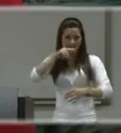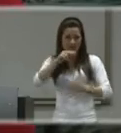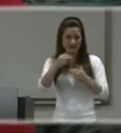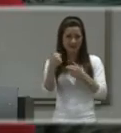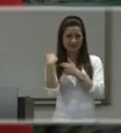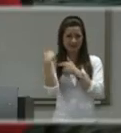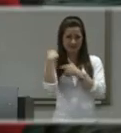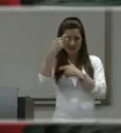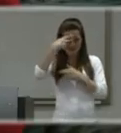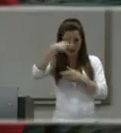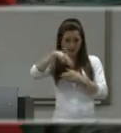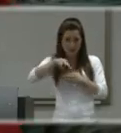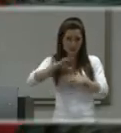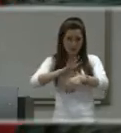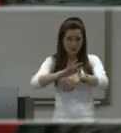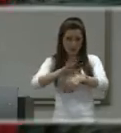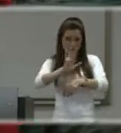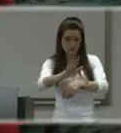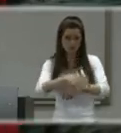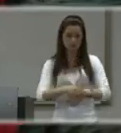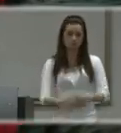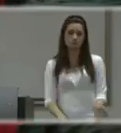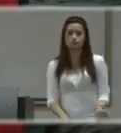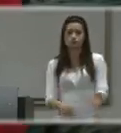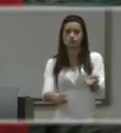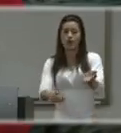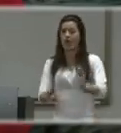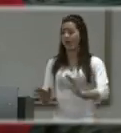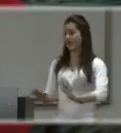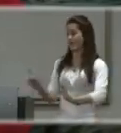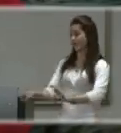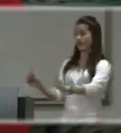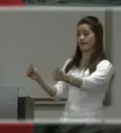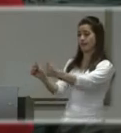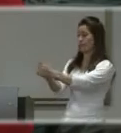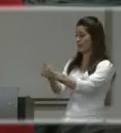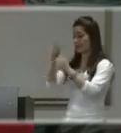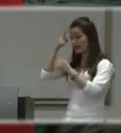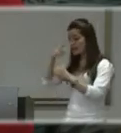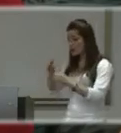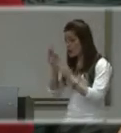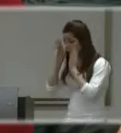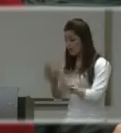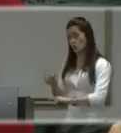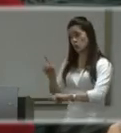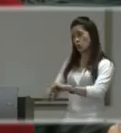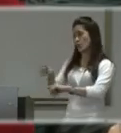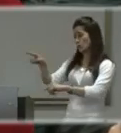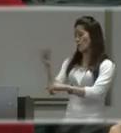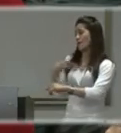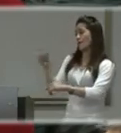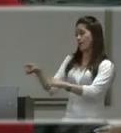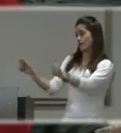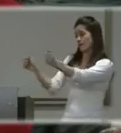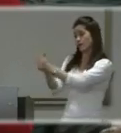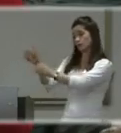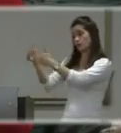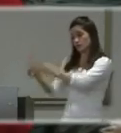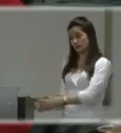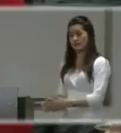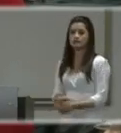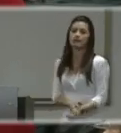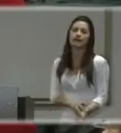a entender. Que el día que su hijo tenga una enfermedad, como puede tener cualquier otro menor, con un cierto riesgo, le pase algo